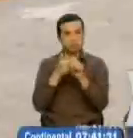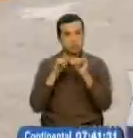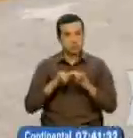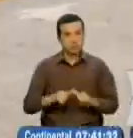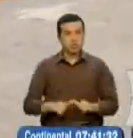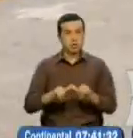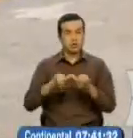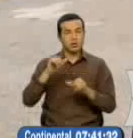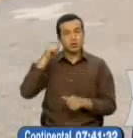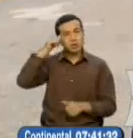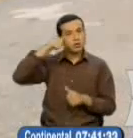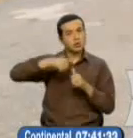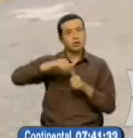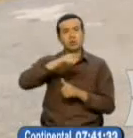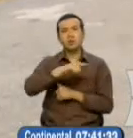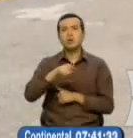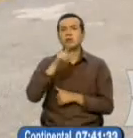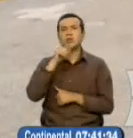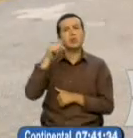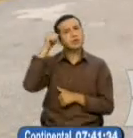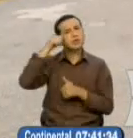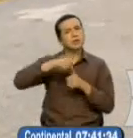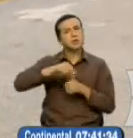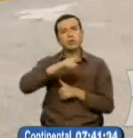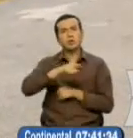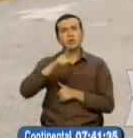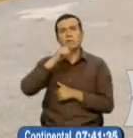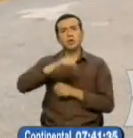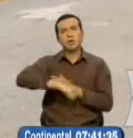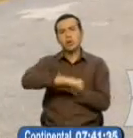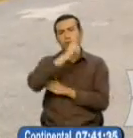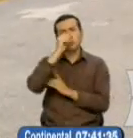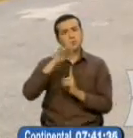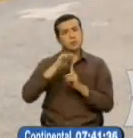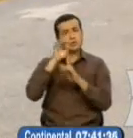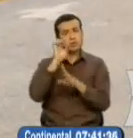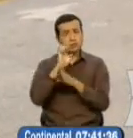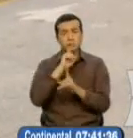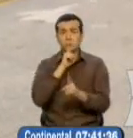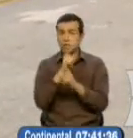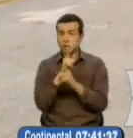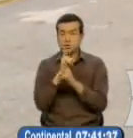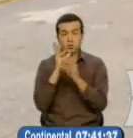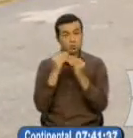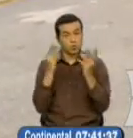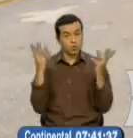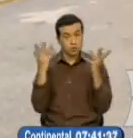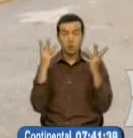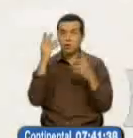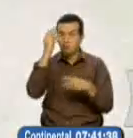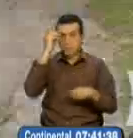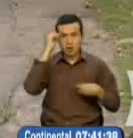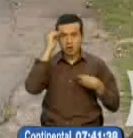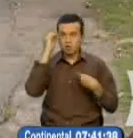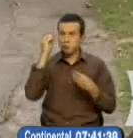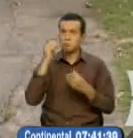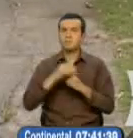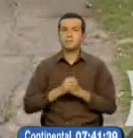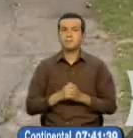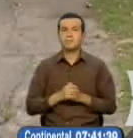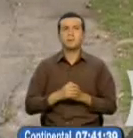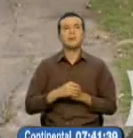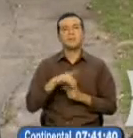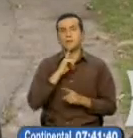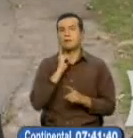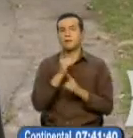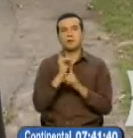De recordar quiénes son esos héroes históricos del Ecuador que nos dejaron un gran legado, que son los valores. Yo creo que en